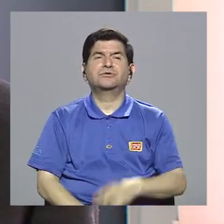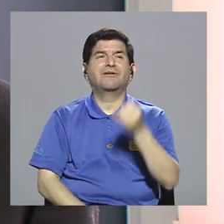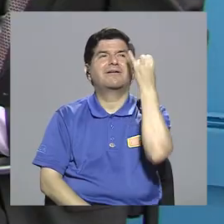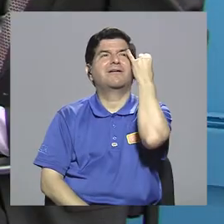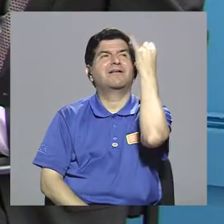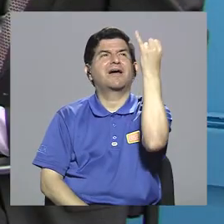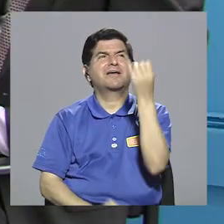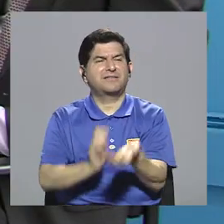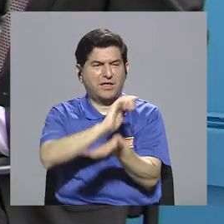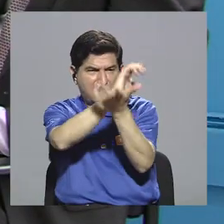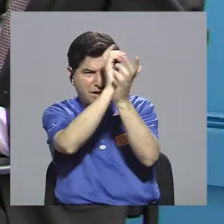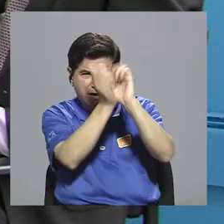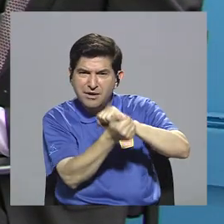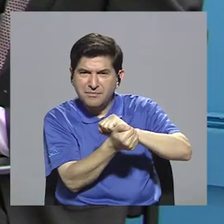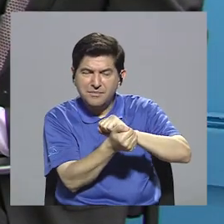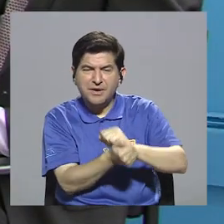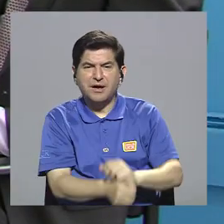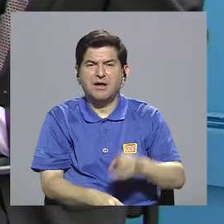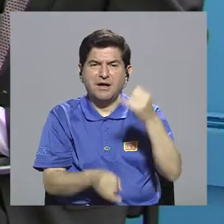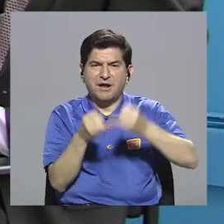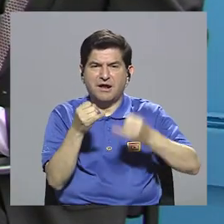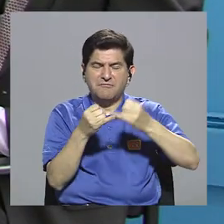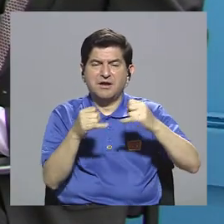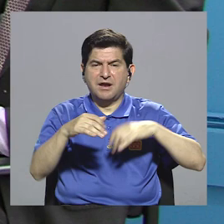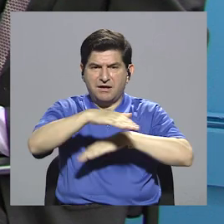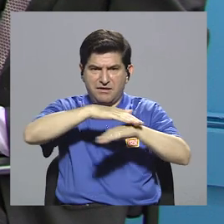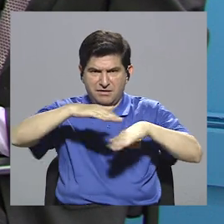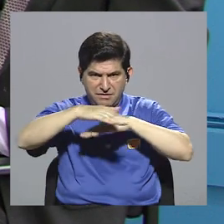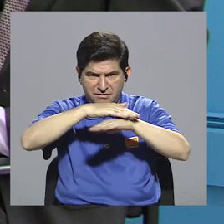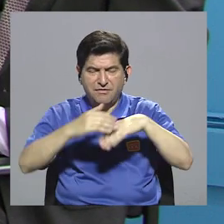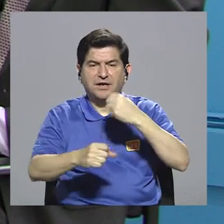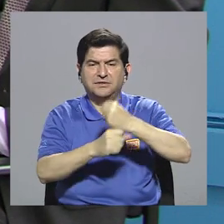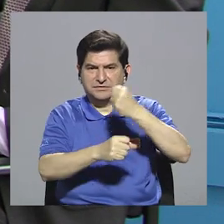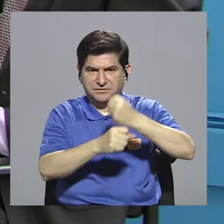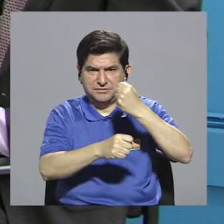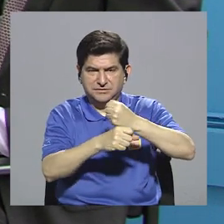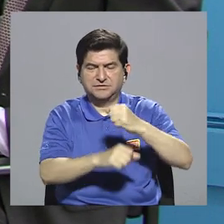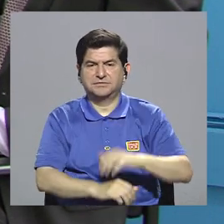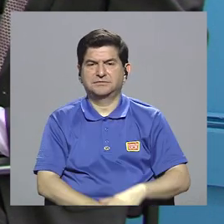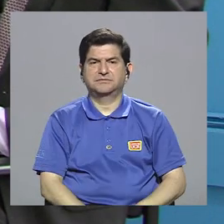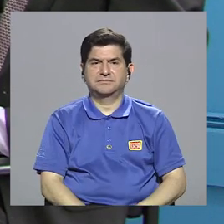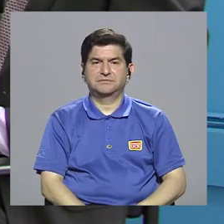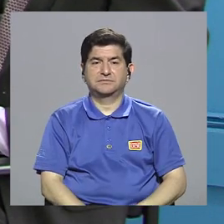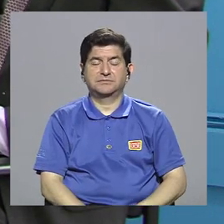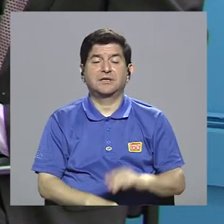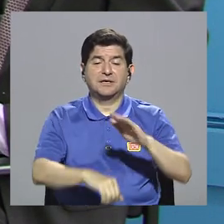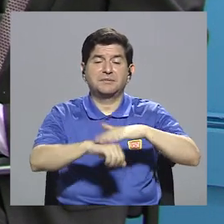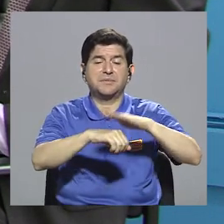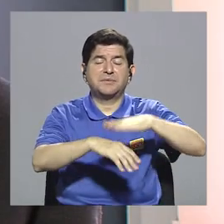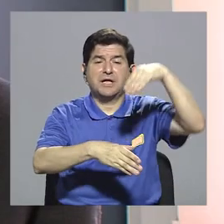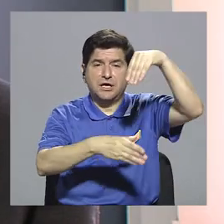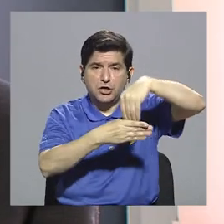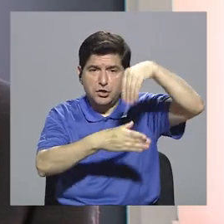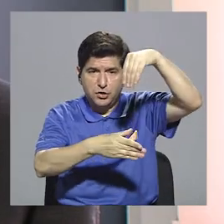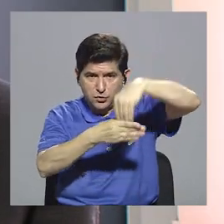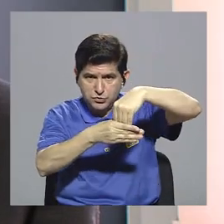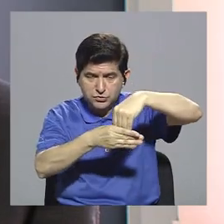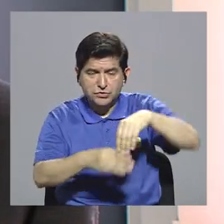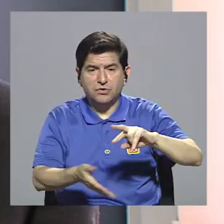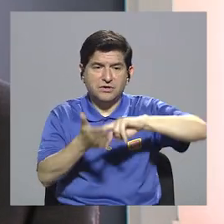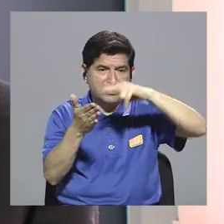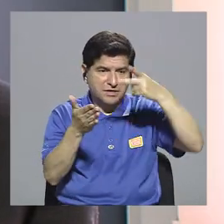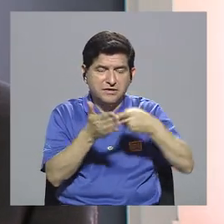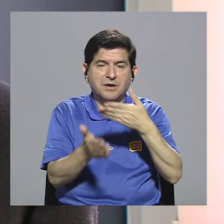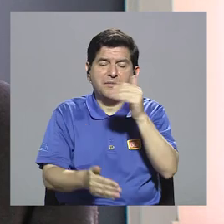transforme al final en una plataforma de trabajo de inclusión y que quedaría en una mejor calidad